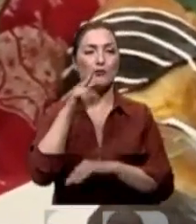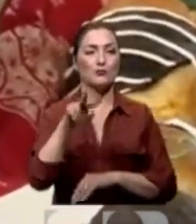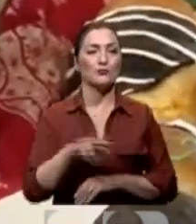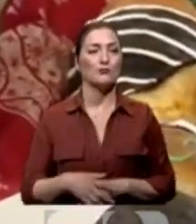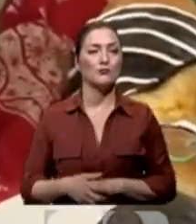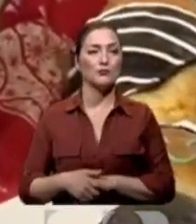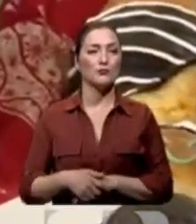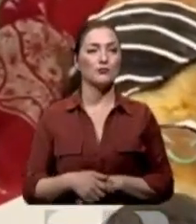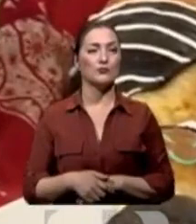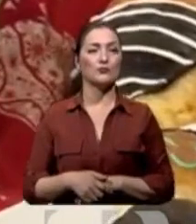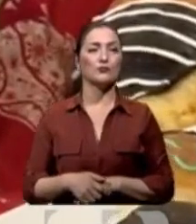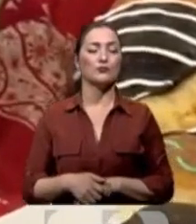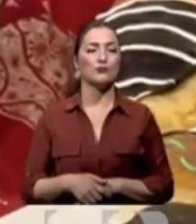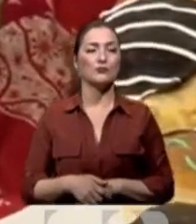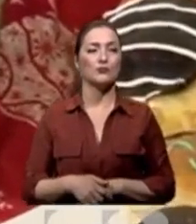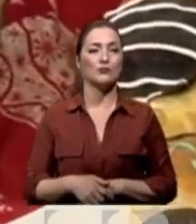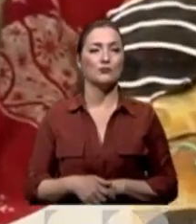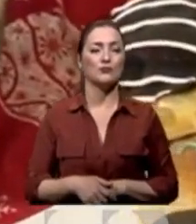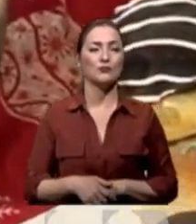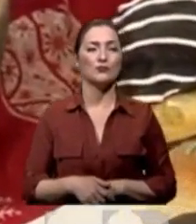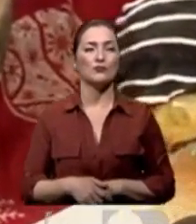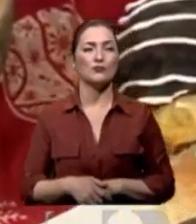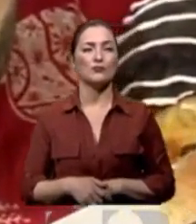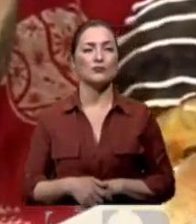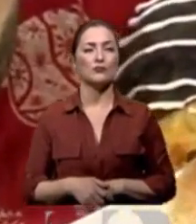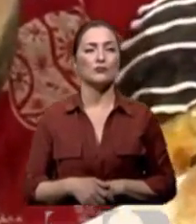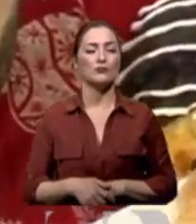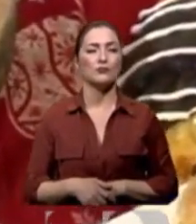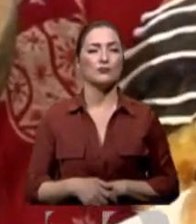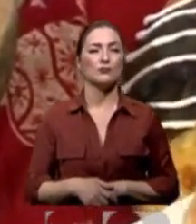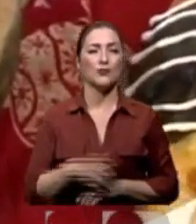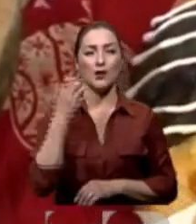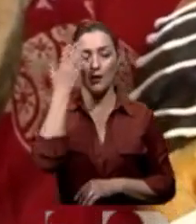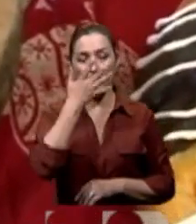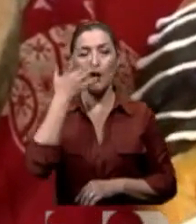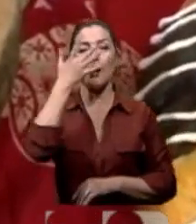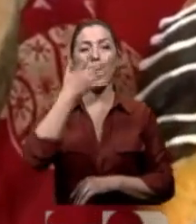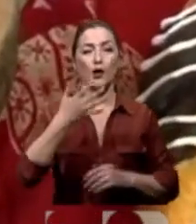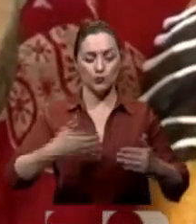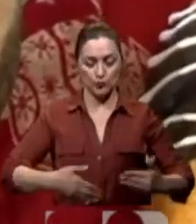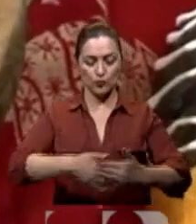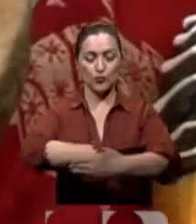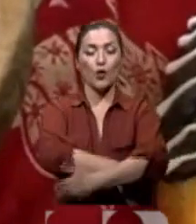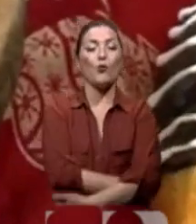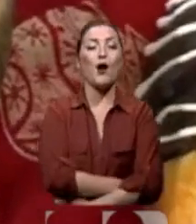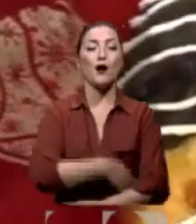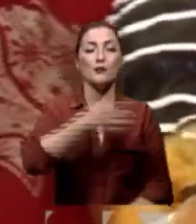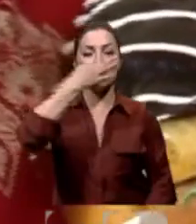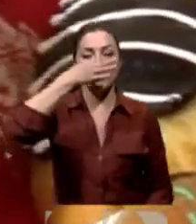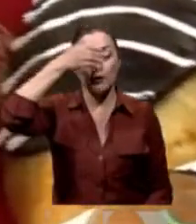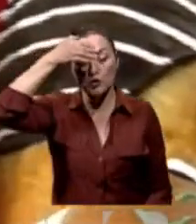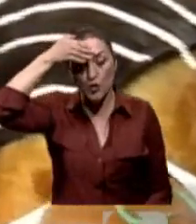de imágenes de todo lo que ellos han querido representar. Esmeraldas, está Otavalo, está Santo